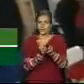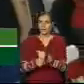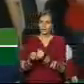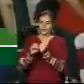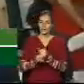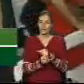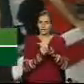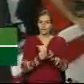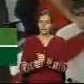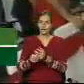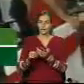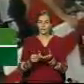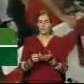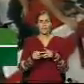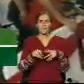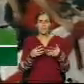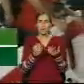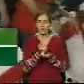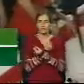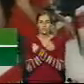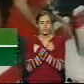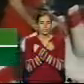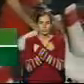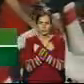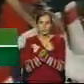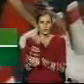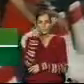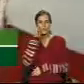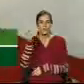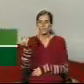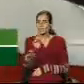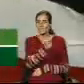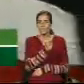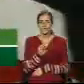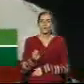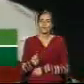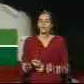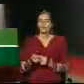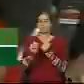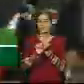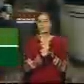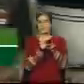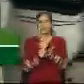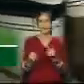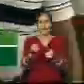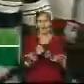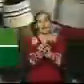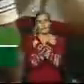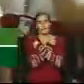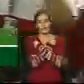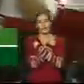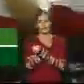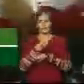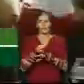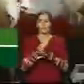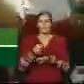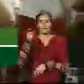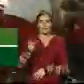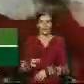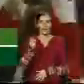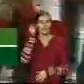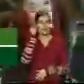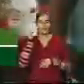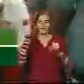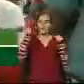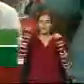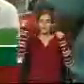Delta Amacuro, cuánto te amo, pueblo deltano. Abrazo a mi querida gobernadora.